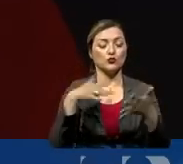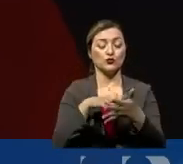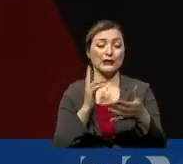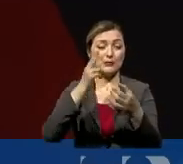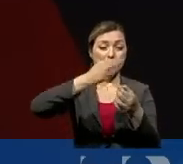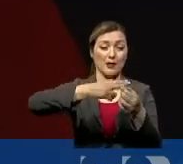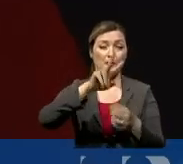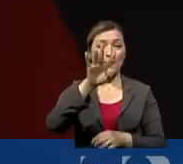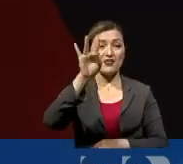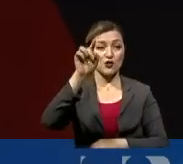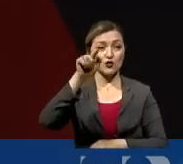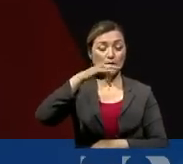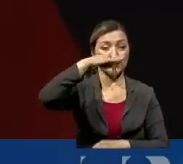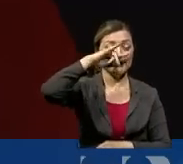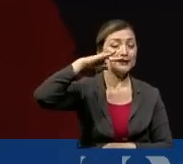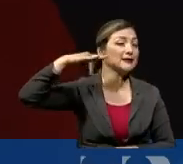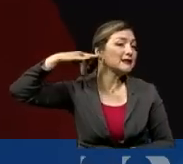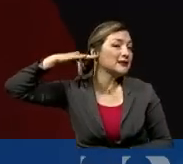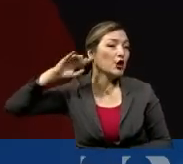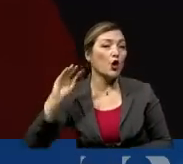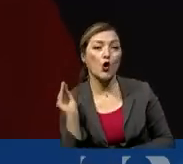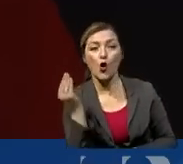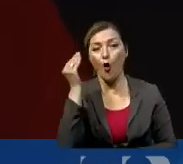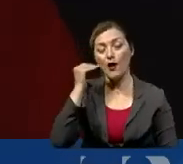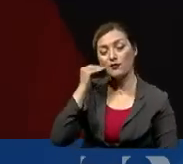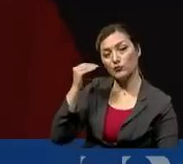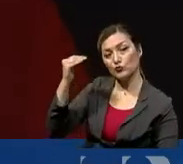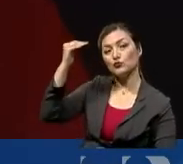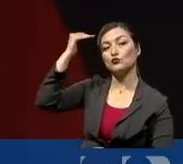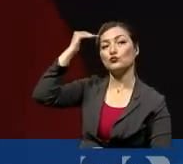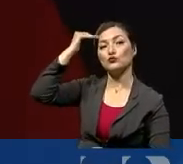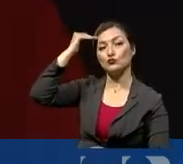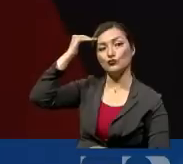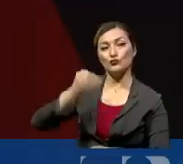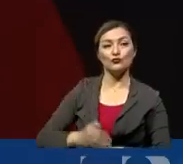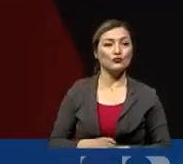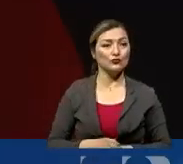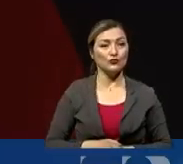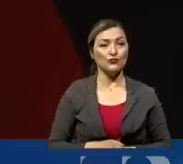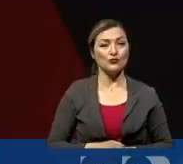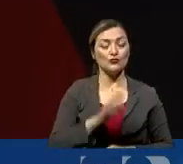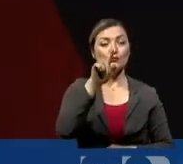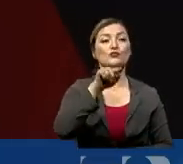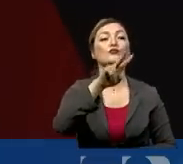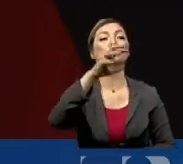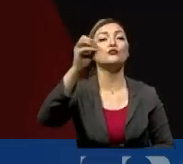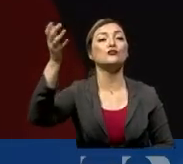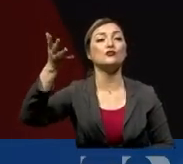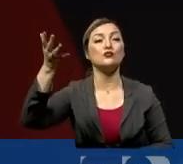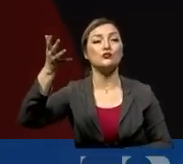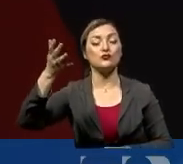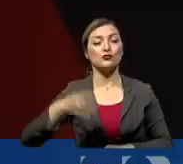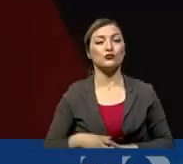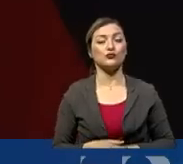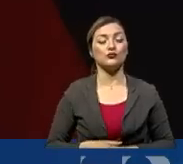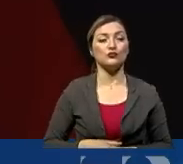estudiantes, entre niñas, niños, jóvenes y adultos, y 1.200 maestros